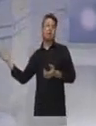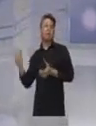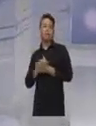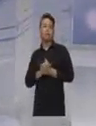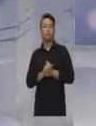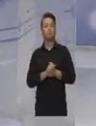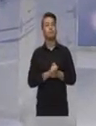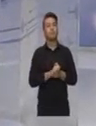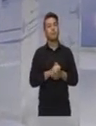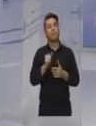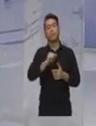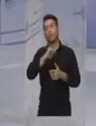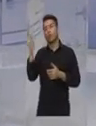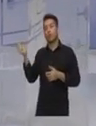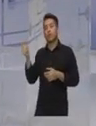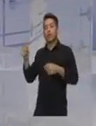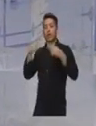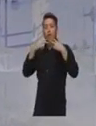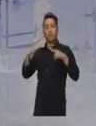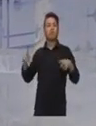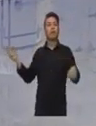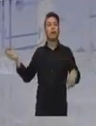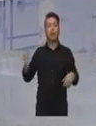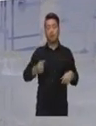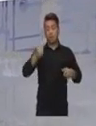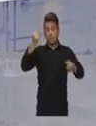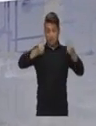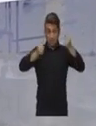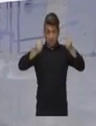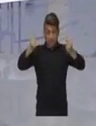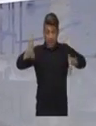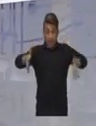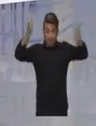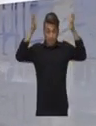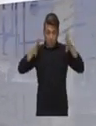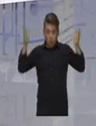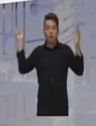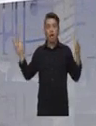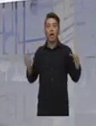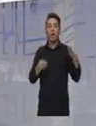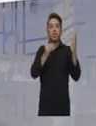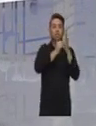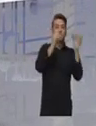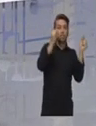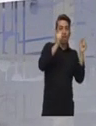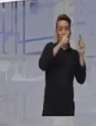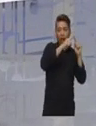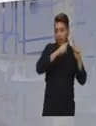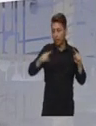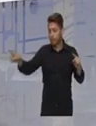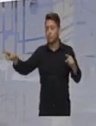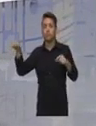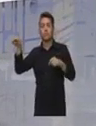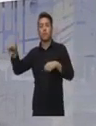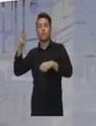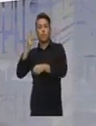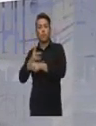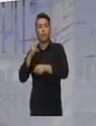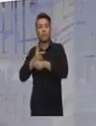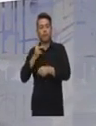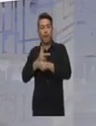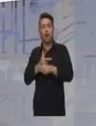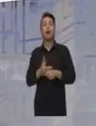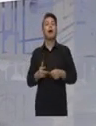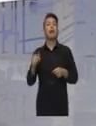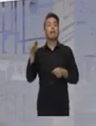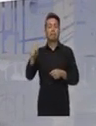Más noticias, un camión que trasladaba a privados de libertad desde Quetzaltenango hacia la capital guatemalteca tuvo un